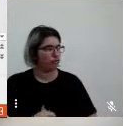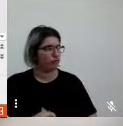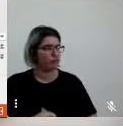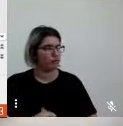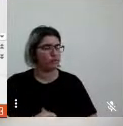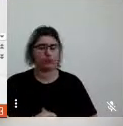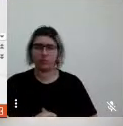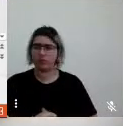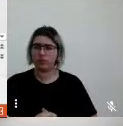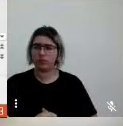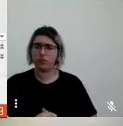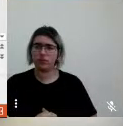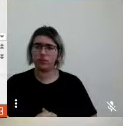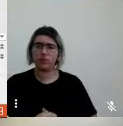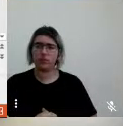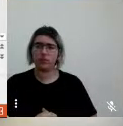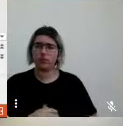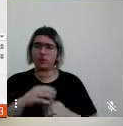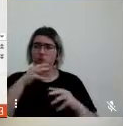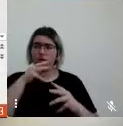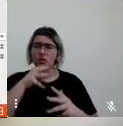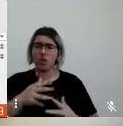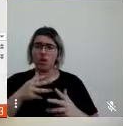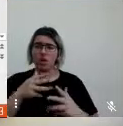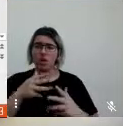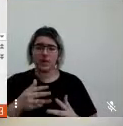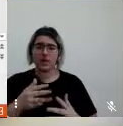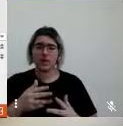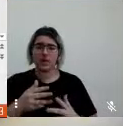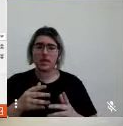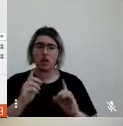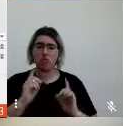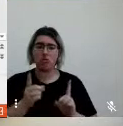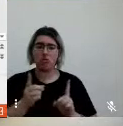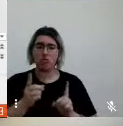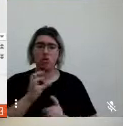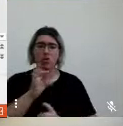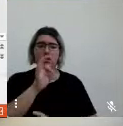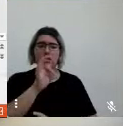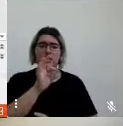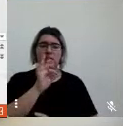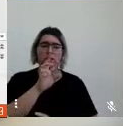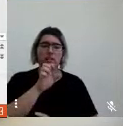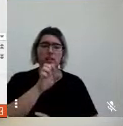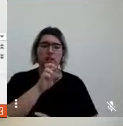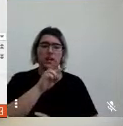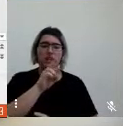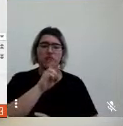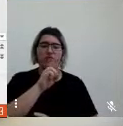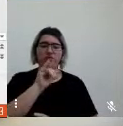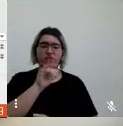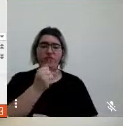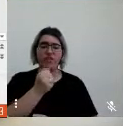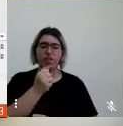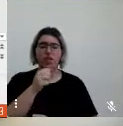¿vale? A día de hoy solo se ha visto que la stevia o la sucralosa